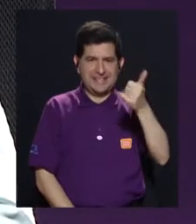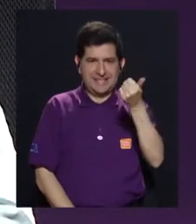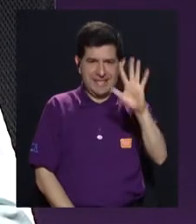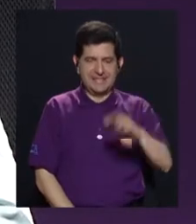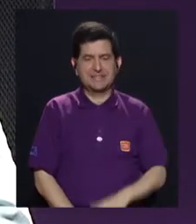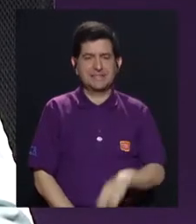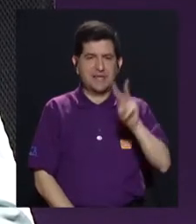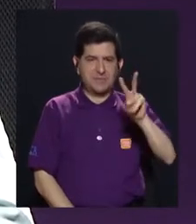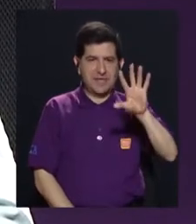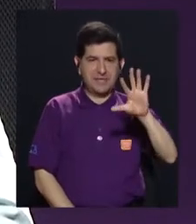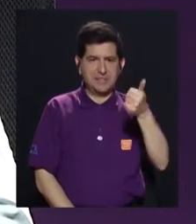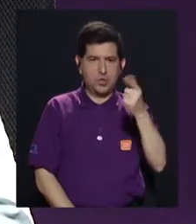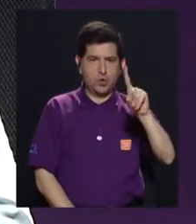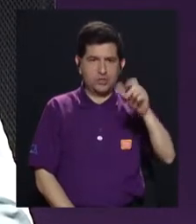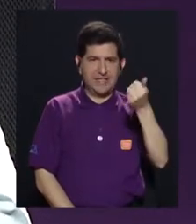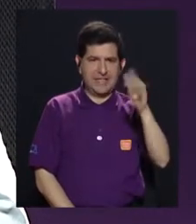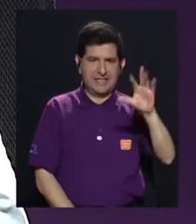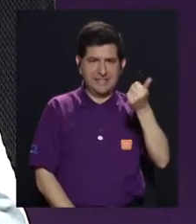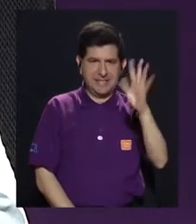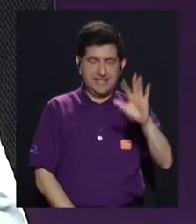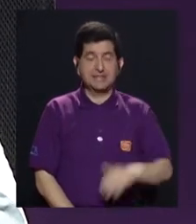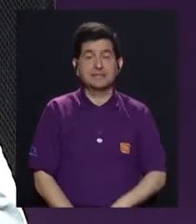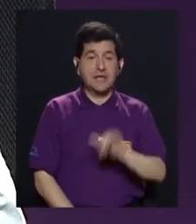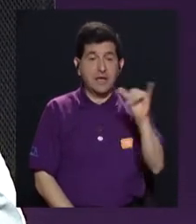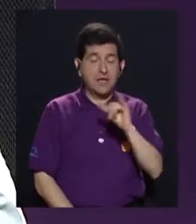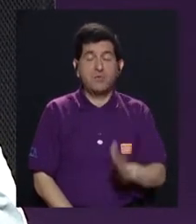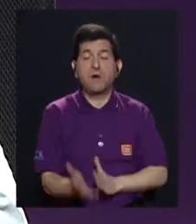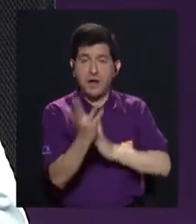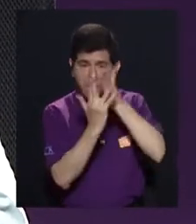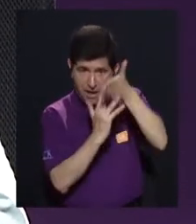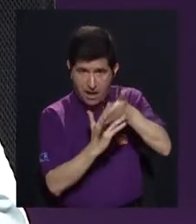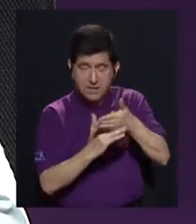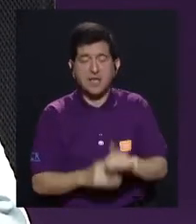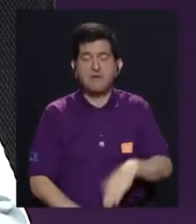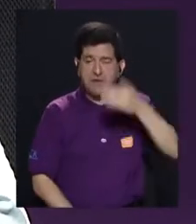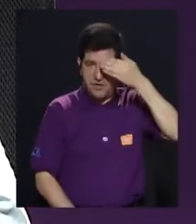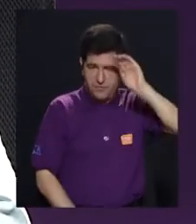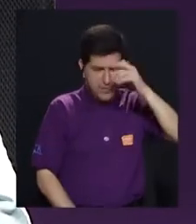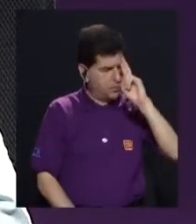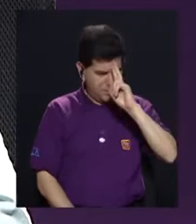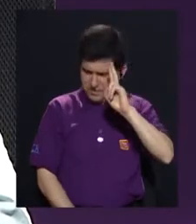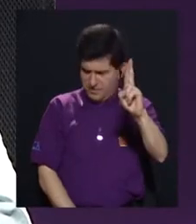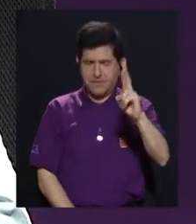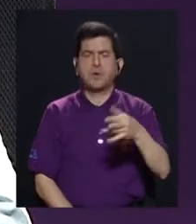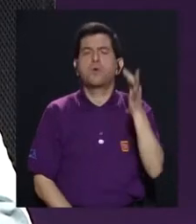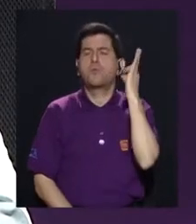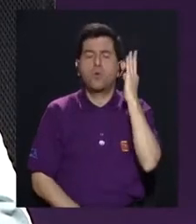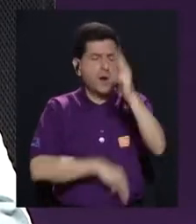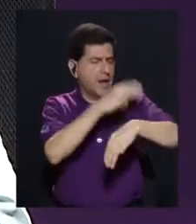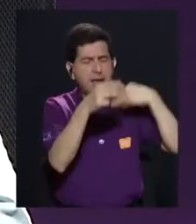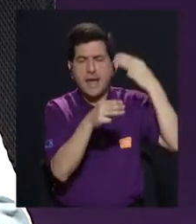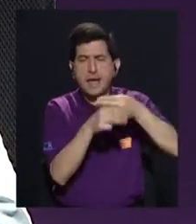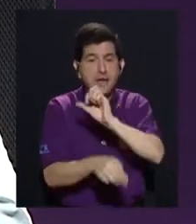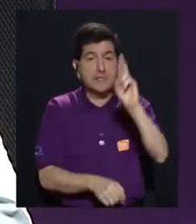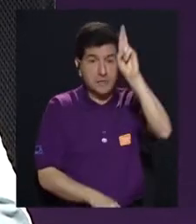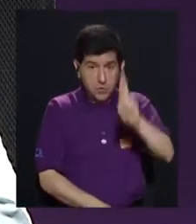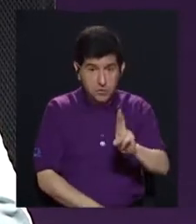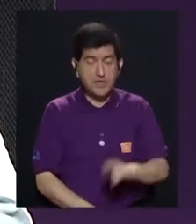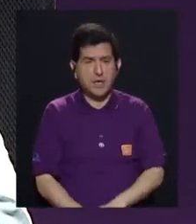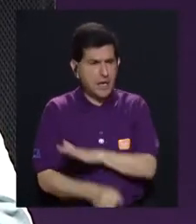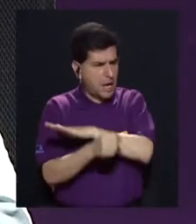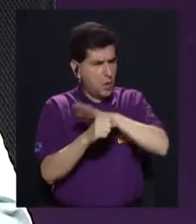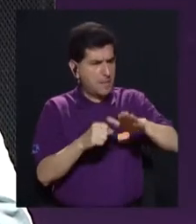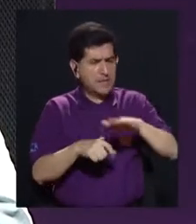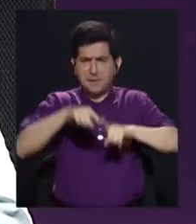25 11 15 15 también a través de nuestra página de facebook y reverencias las mujeres en el mundo y en costa rica somos absolutamente